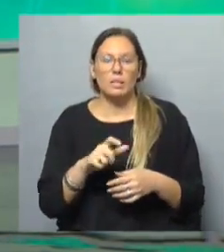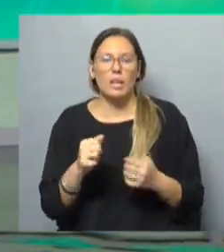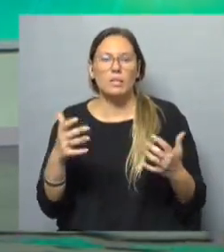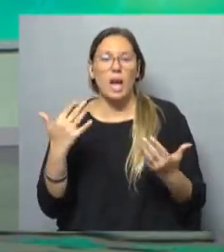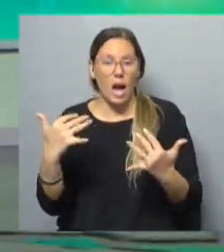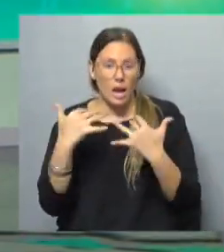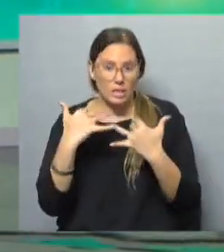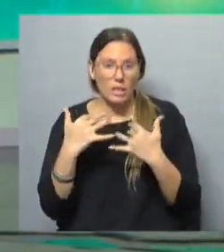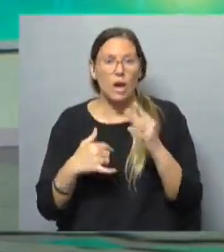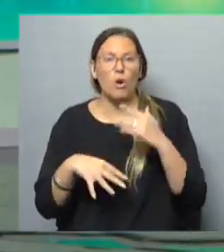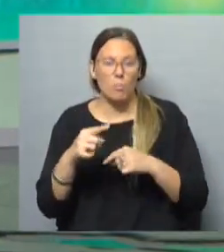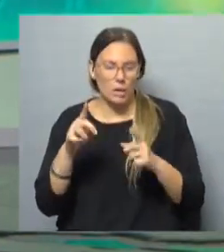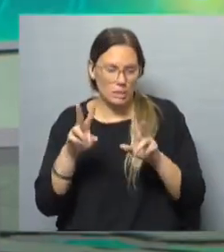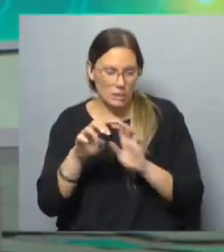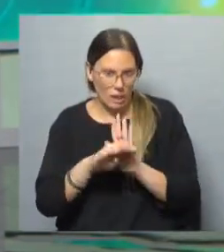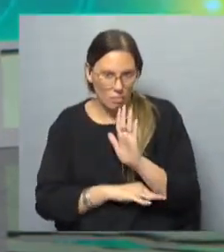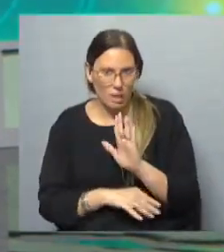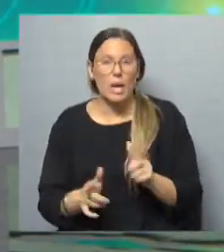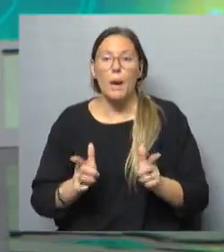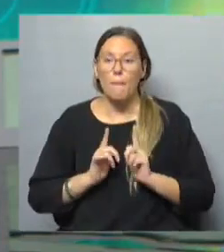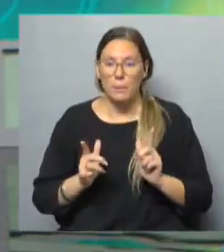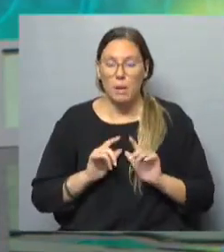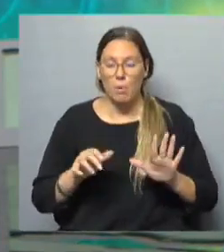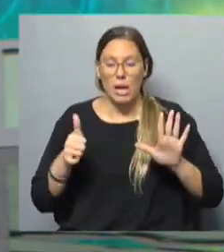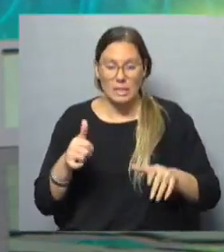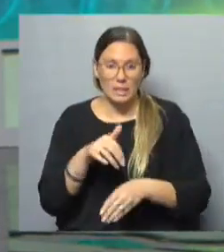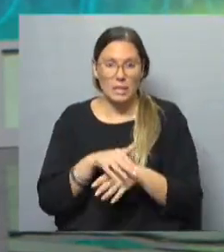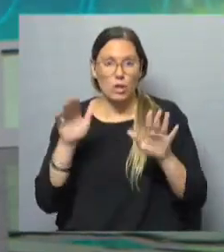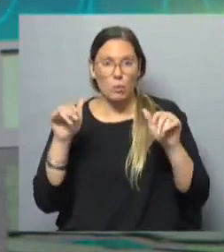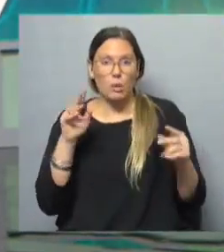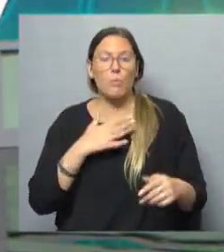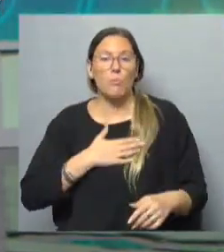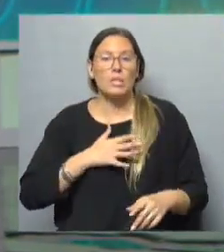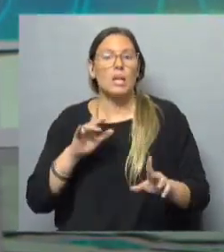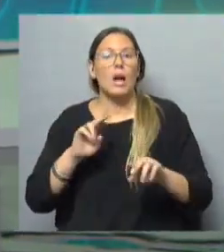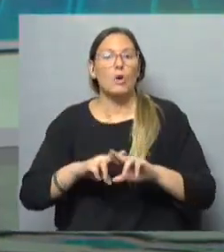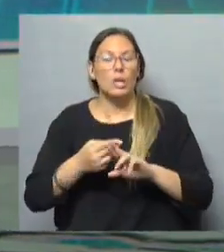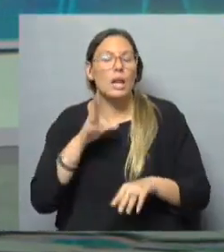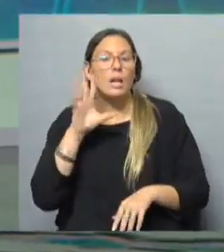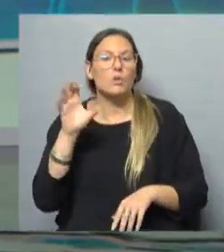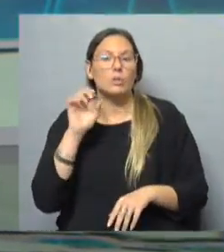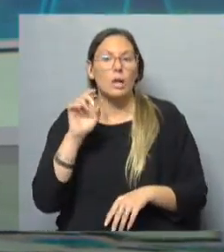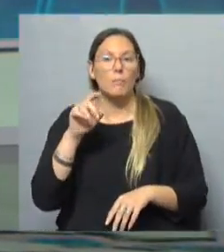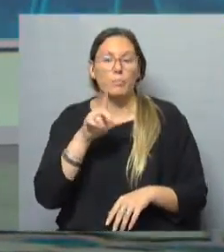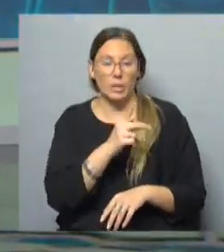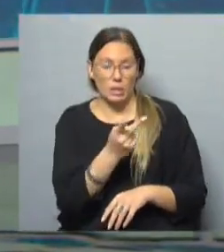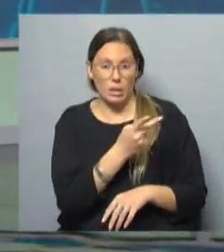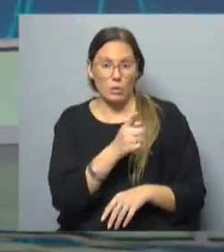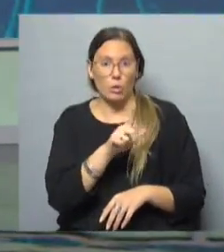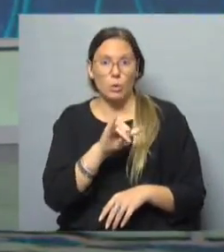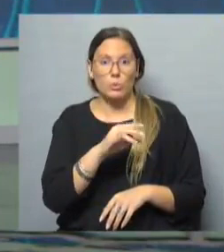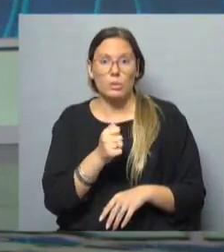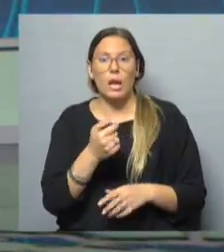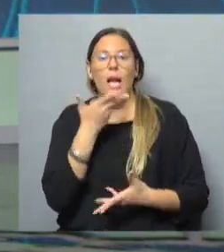con un montón más de contenido. Así que los esperamos 18. Nosotros nos despedimos. Ha sido un placer. Y para que les volvemos a recordar, Mariana Lucía y Carmen Pi con